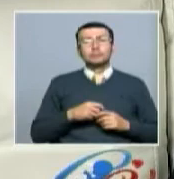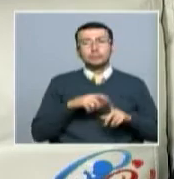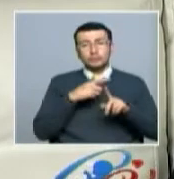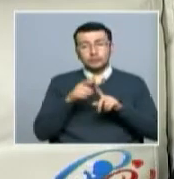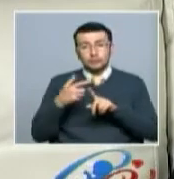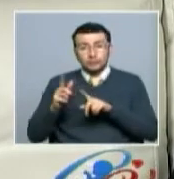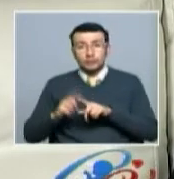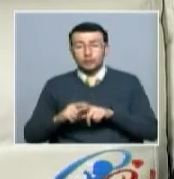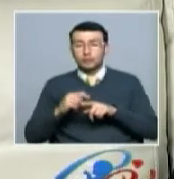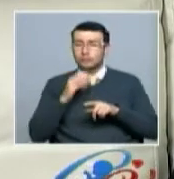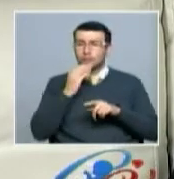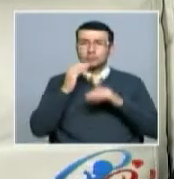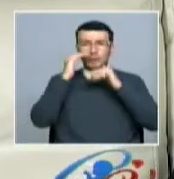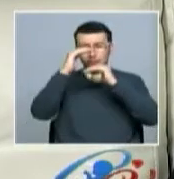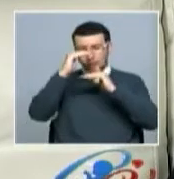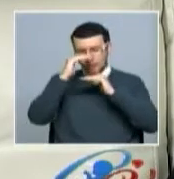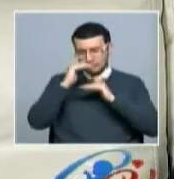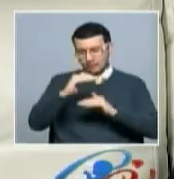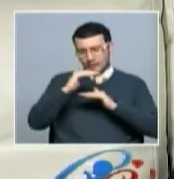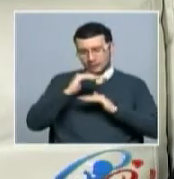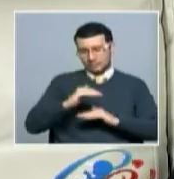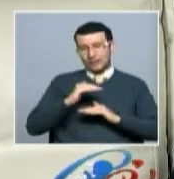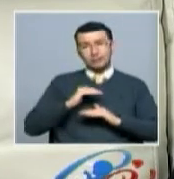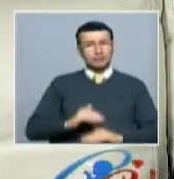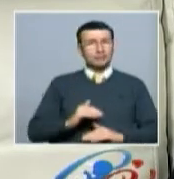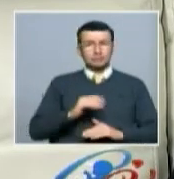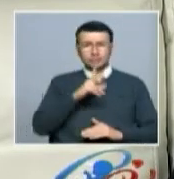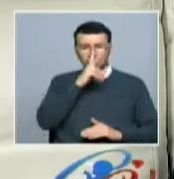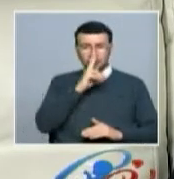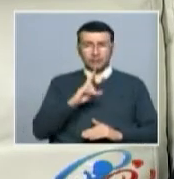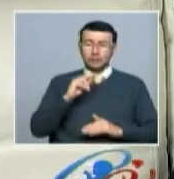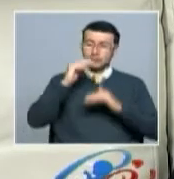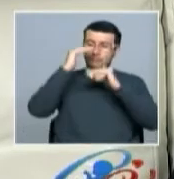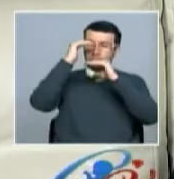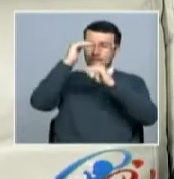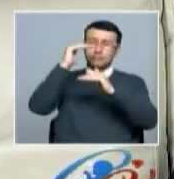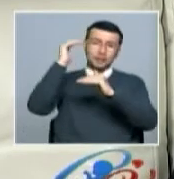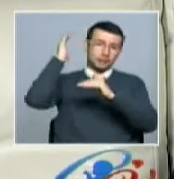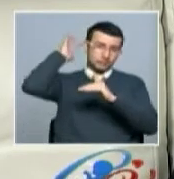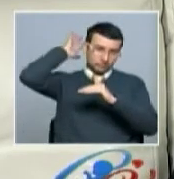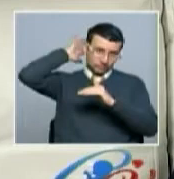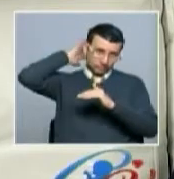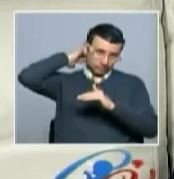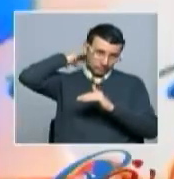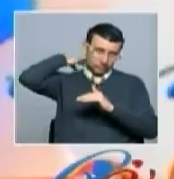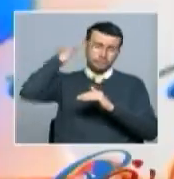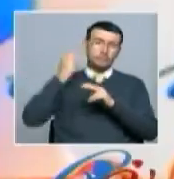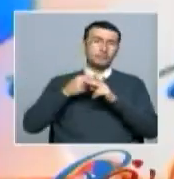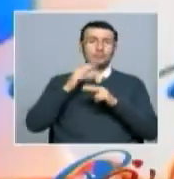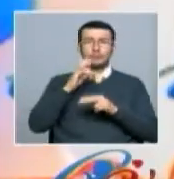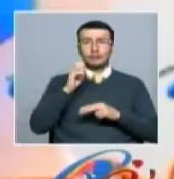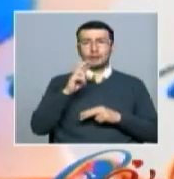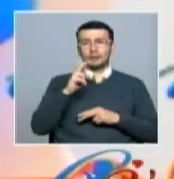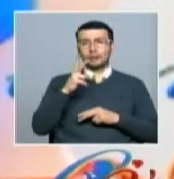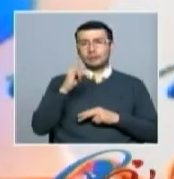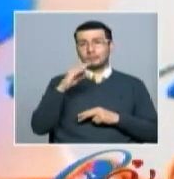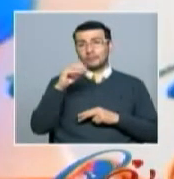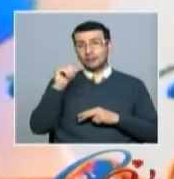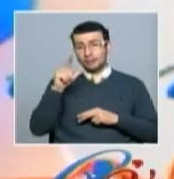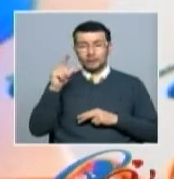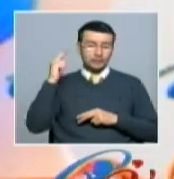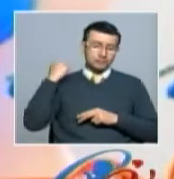varios pisos, digámoslo así, un piso superior correspondiente al cuello, que es la columna cervical, otro